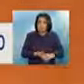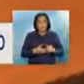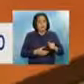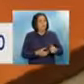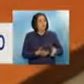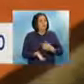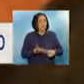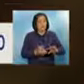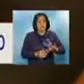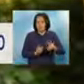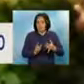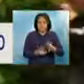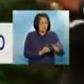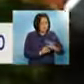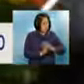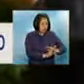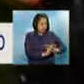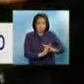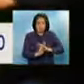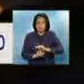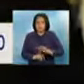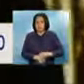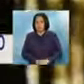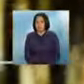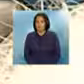lucha contra el crimen organizado.